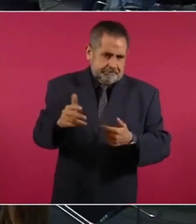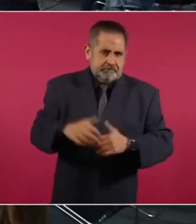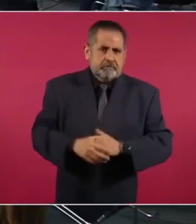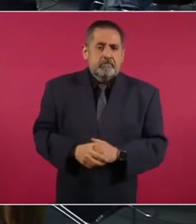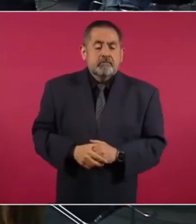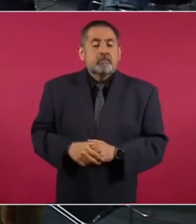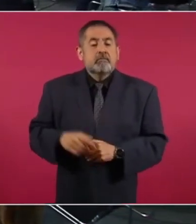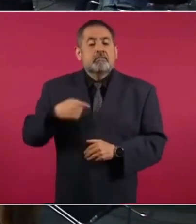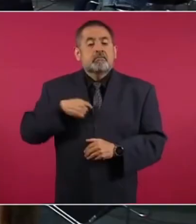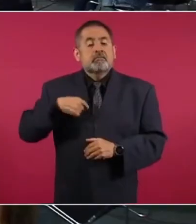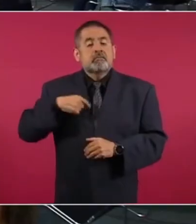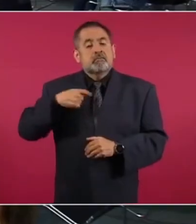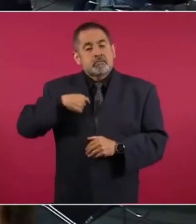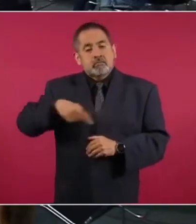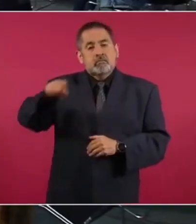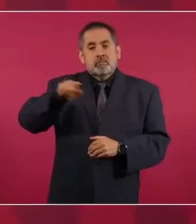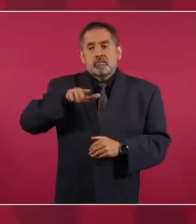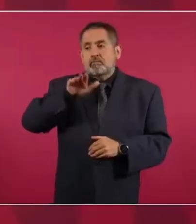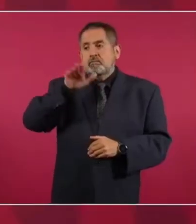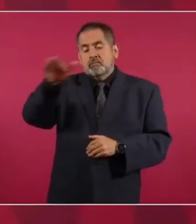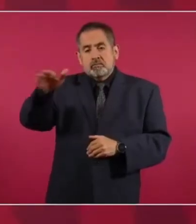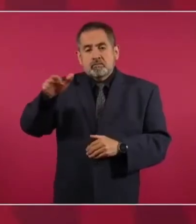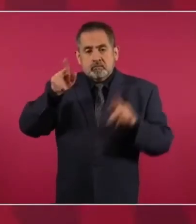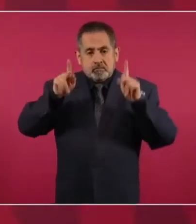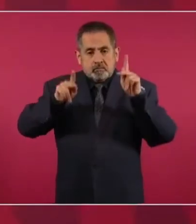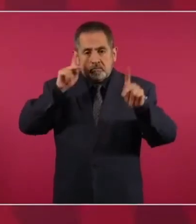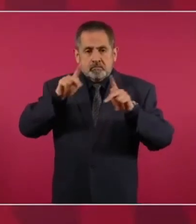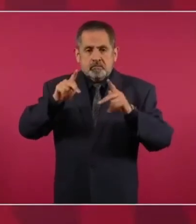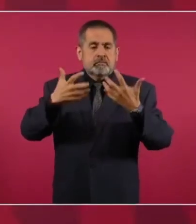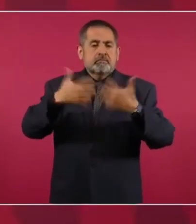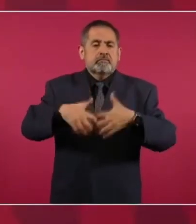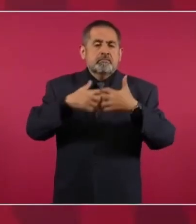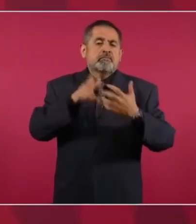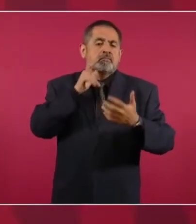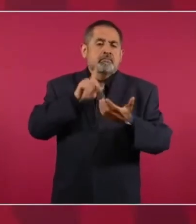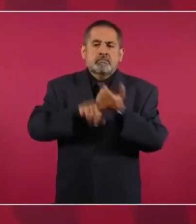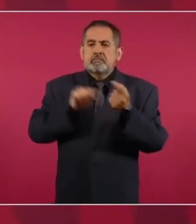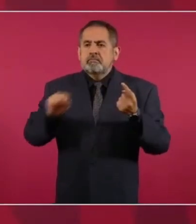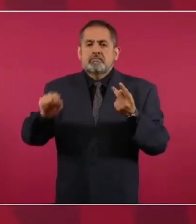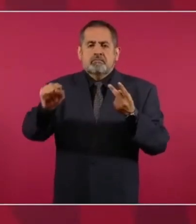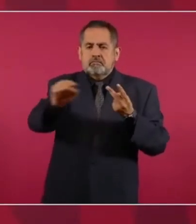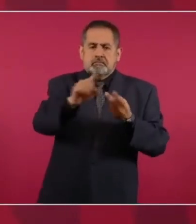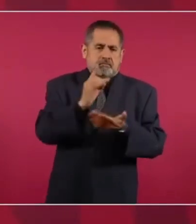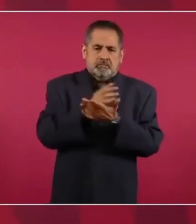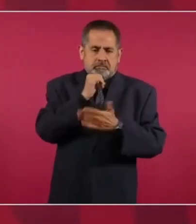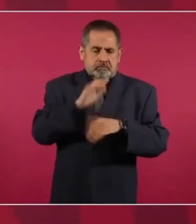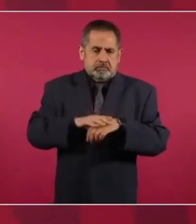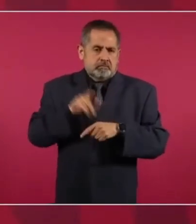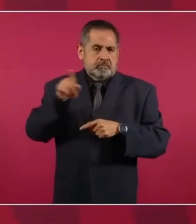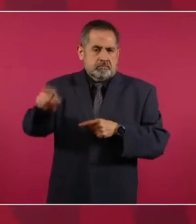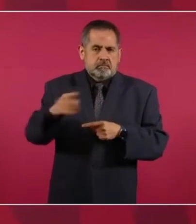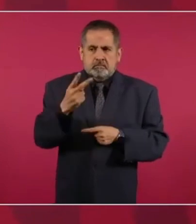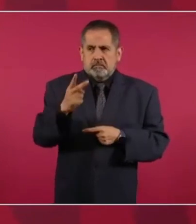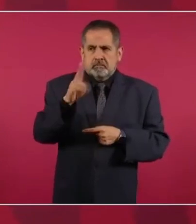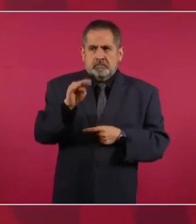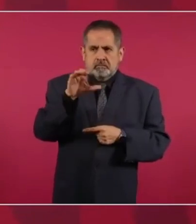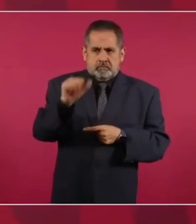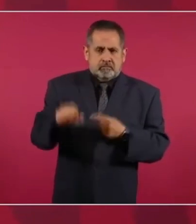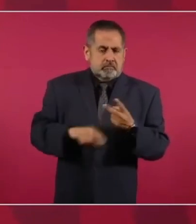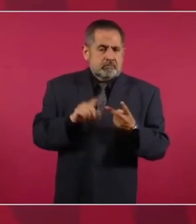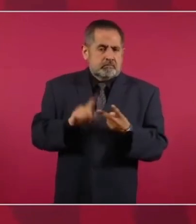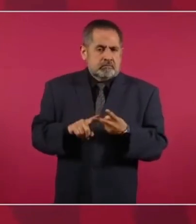voy a hacer una supervisión solo de refinerías. Voy a la refinería de Dos